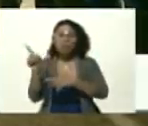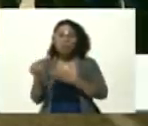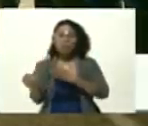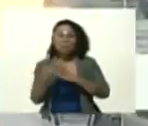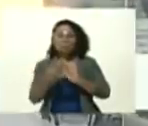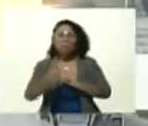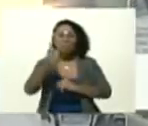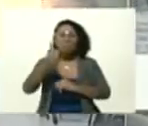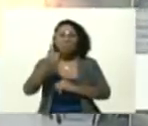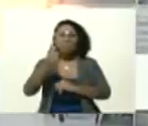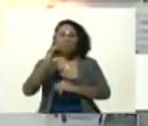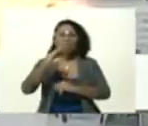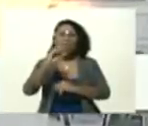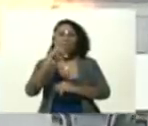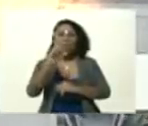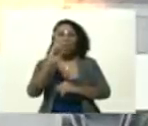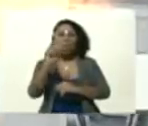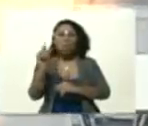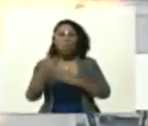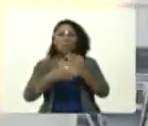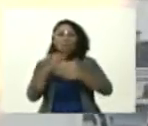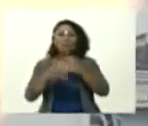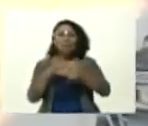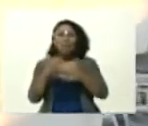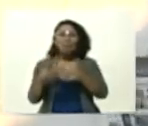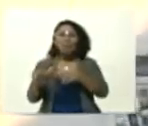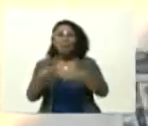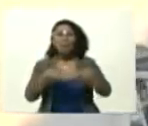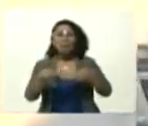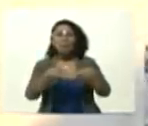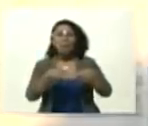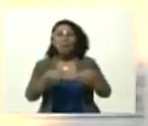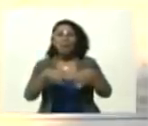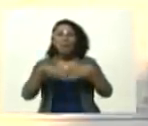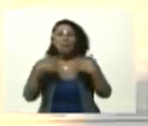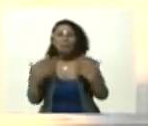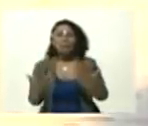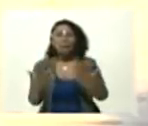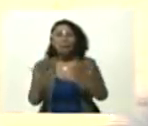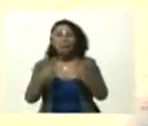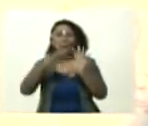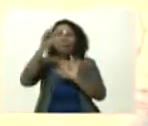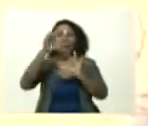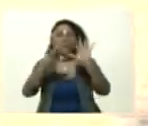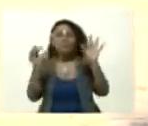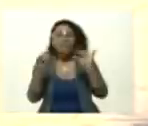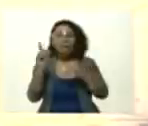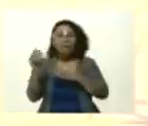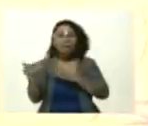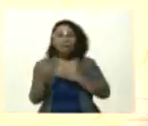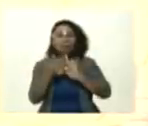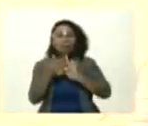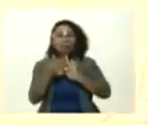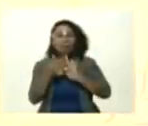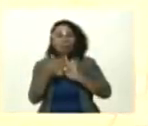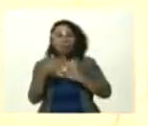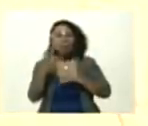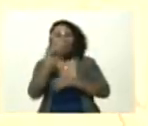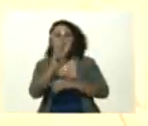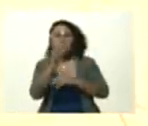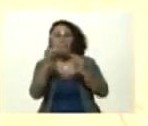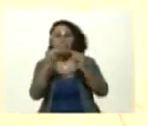afectado en lo que denominamos el sector de la Estrella. Ahí se afectaron básicamente 2